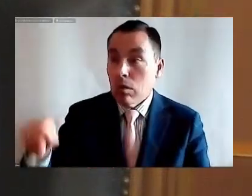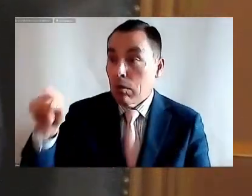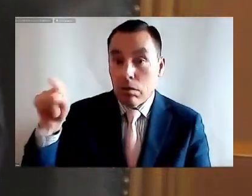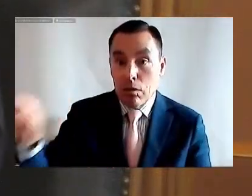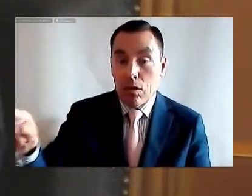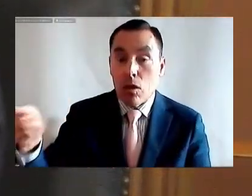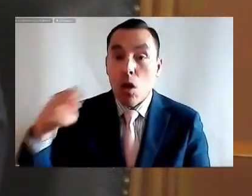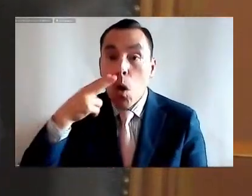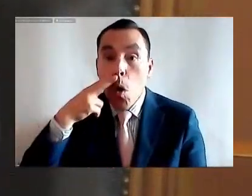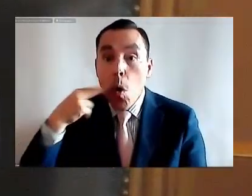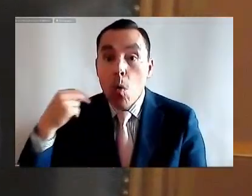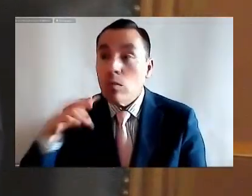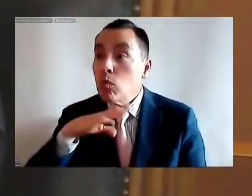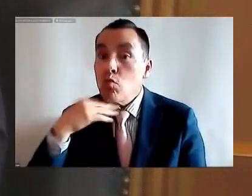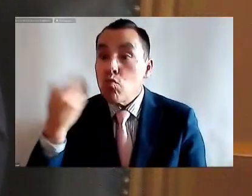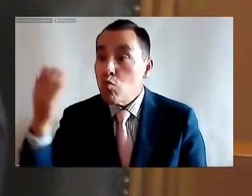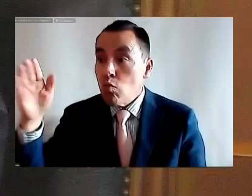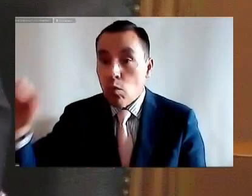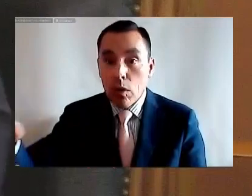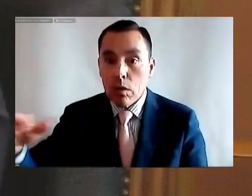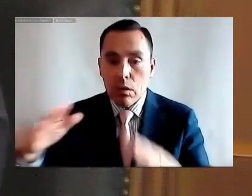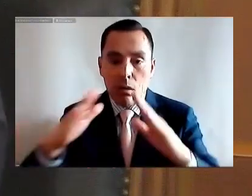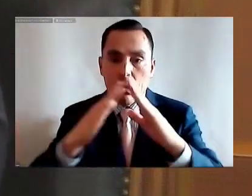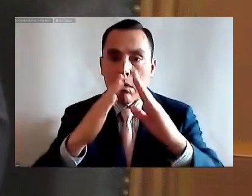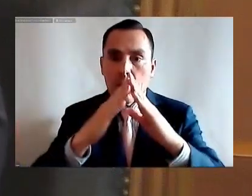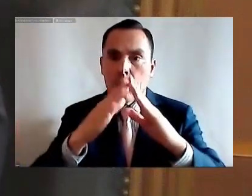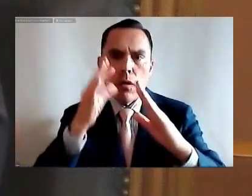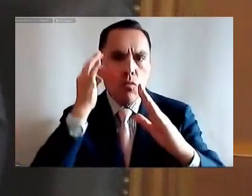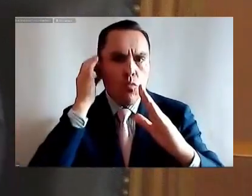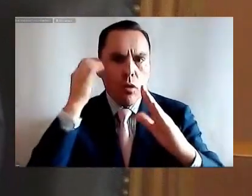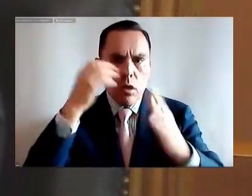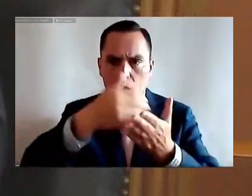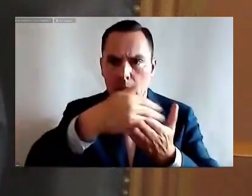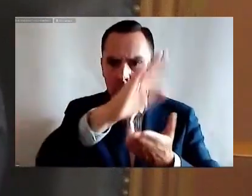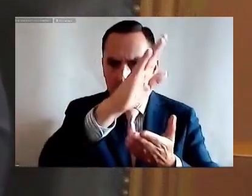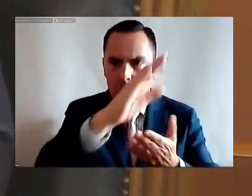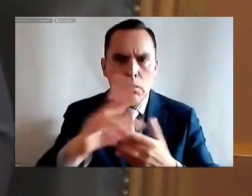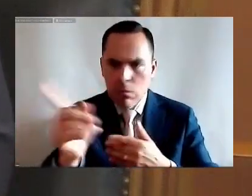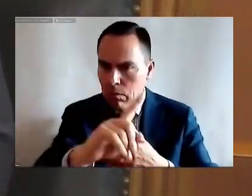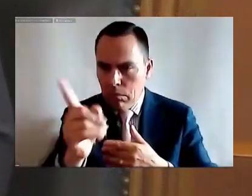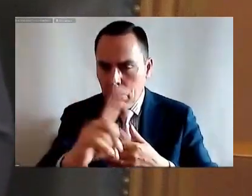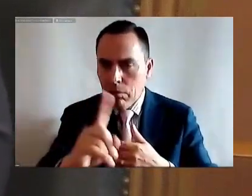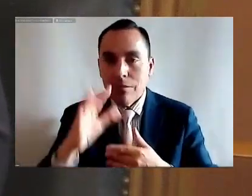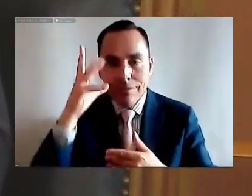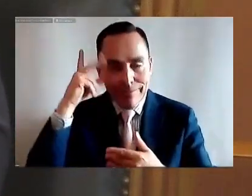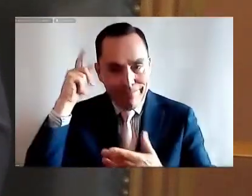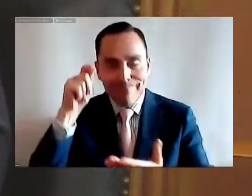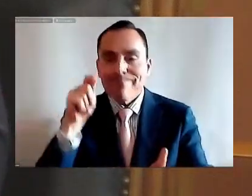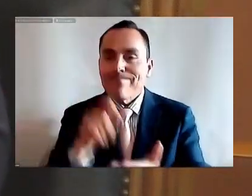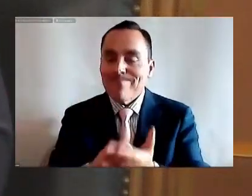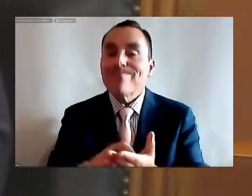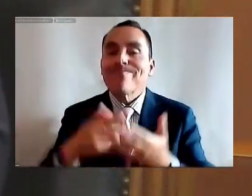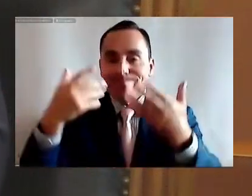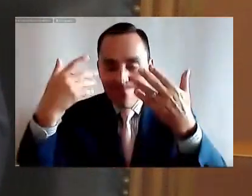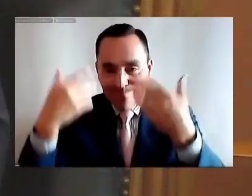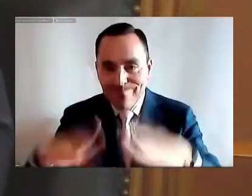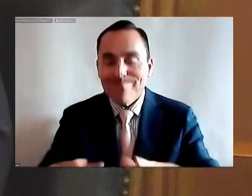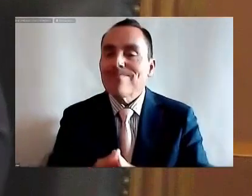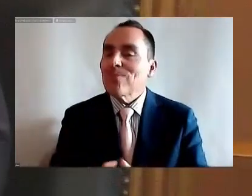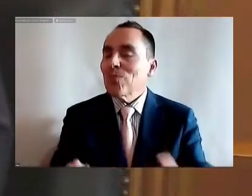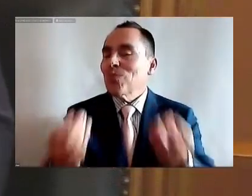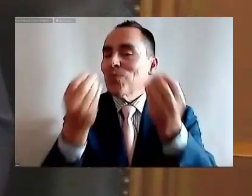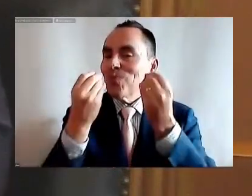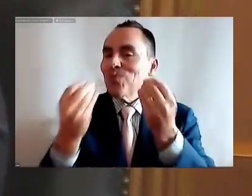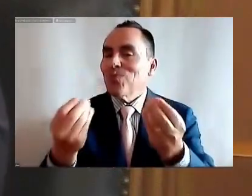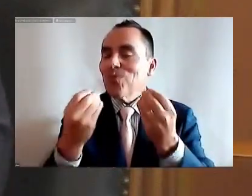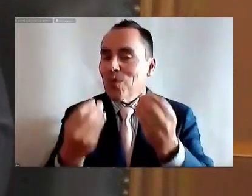el único bien que queda y hay que realizar la partición? Y en ese sentido los fallos que pudimos encontrar en esa materia son todos sumamente férreos